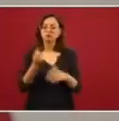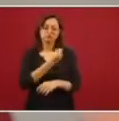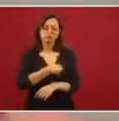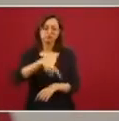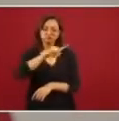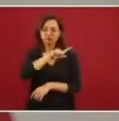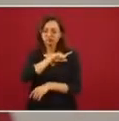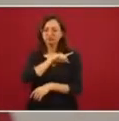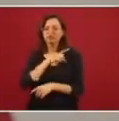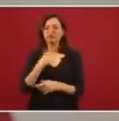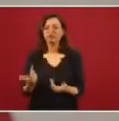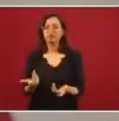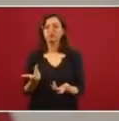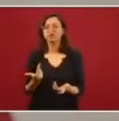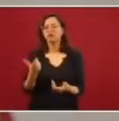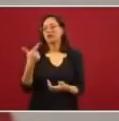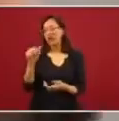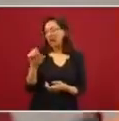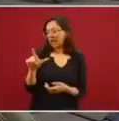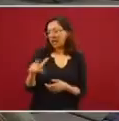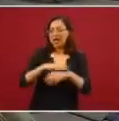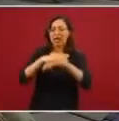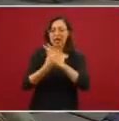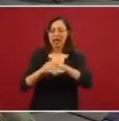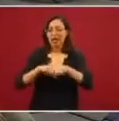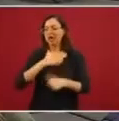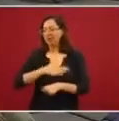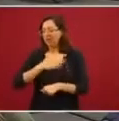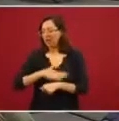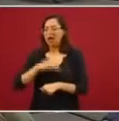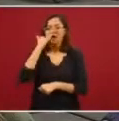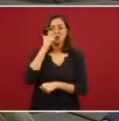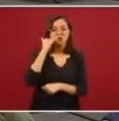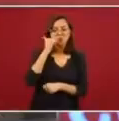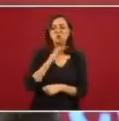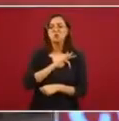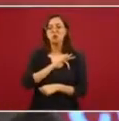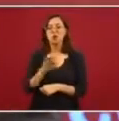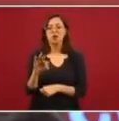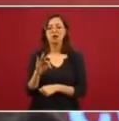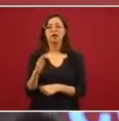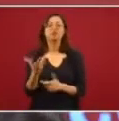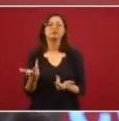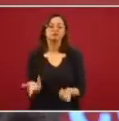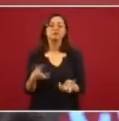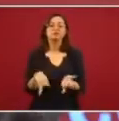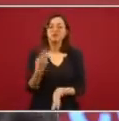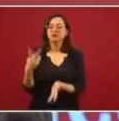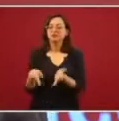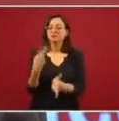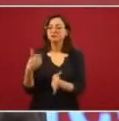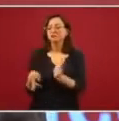provisión de servicios de higiene de manos obviamente baños y demás pero alcohol gel y sistemáticamente estar dando